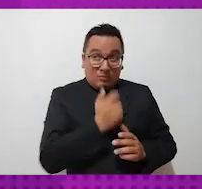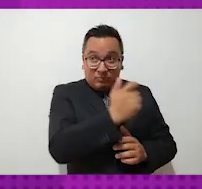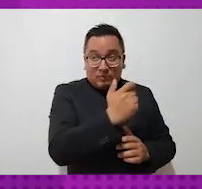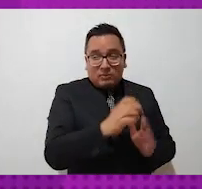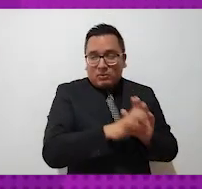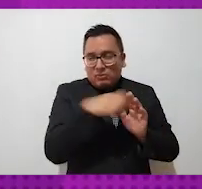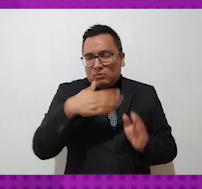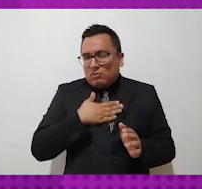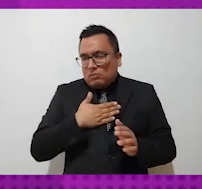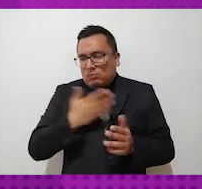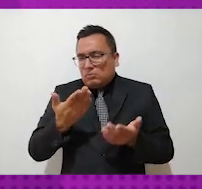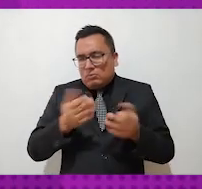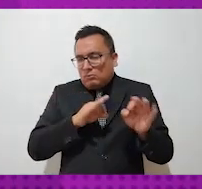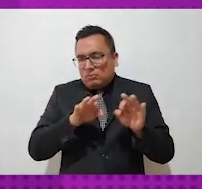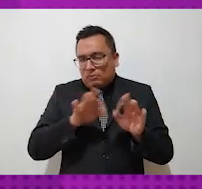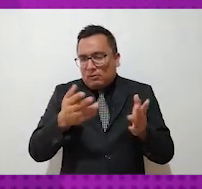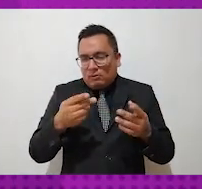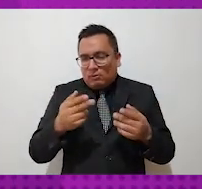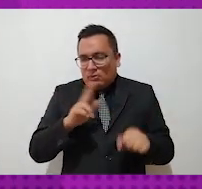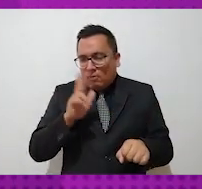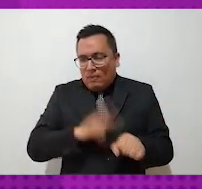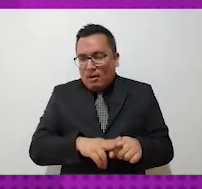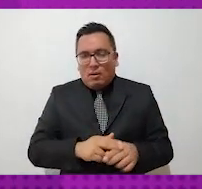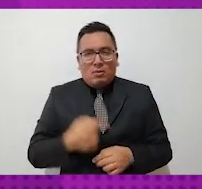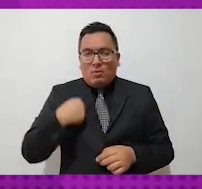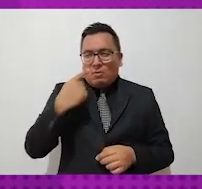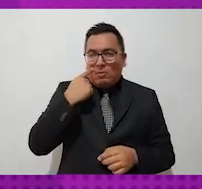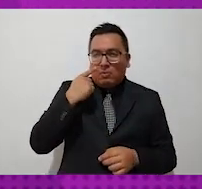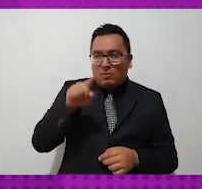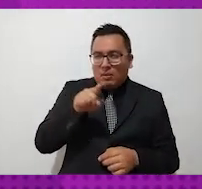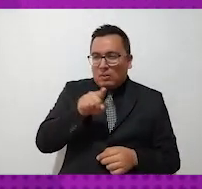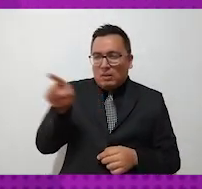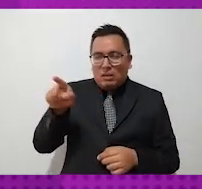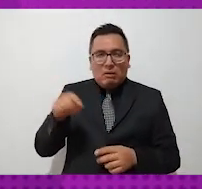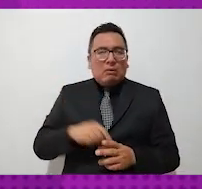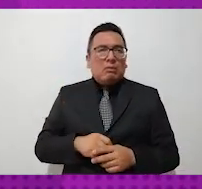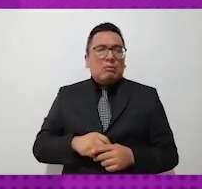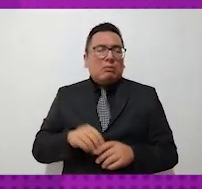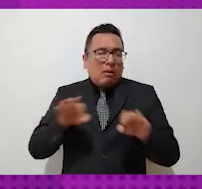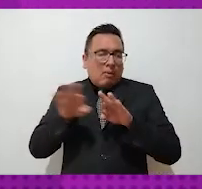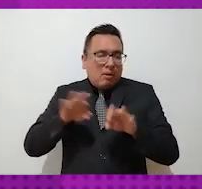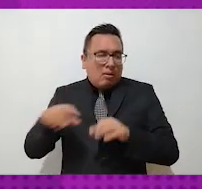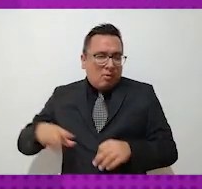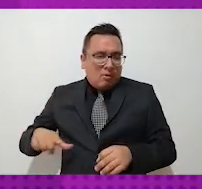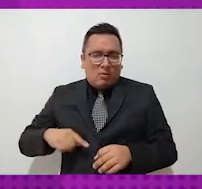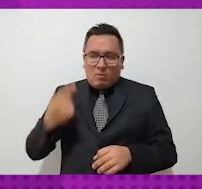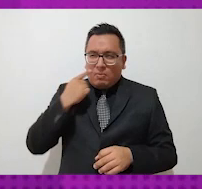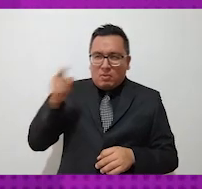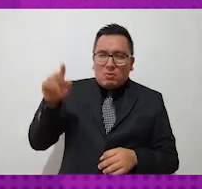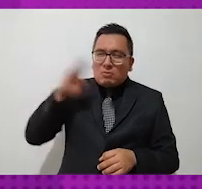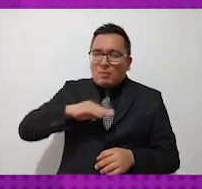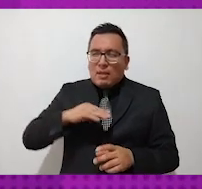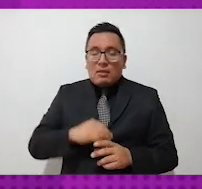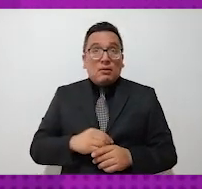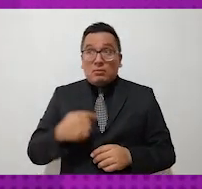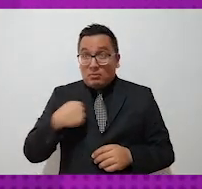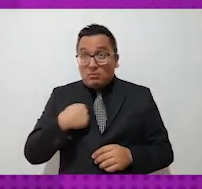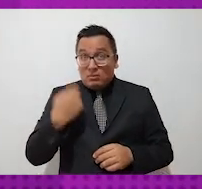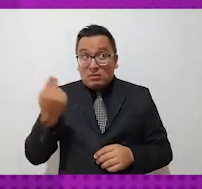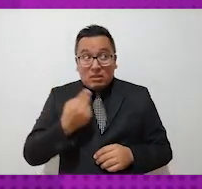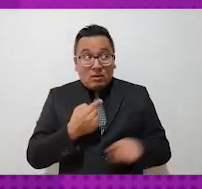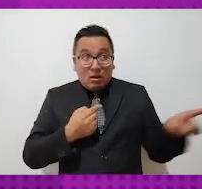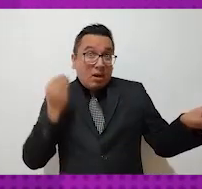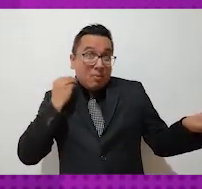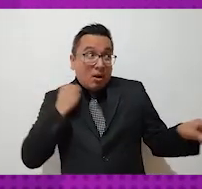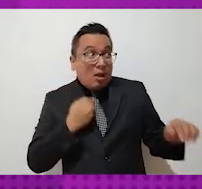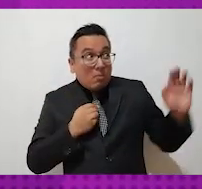Yo soy un ciudadano, una ciudadana normal. Hay algo que no me gusta, quiero hacer una denuncia, necesito contratar a un abogado. Yo sé que para